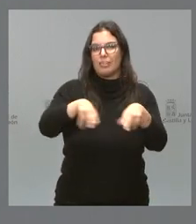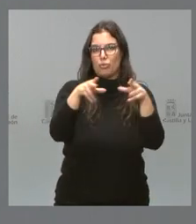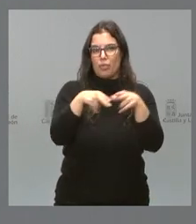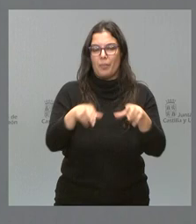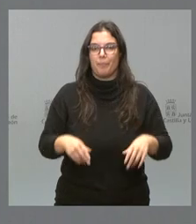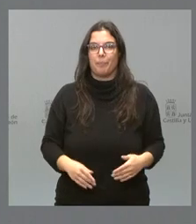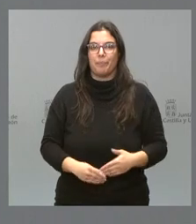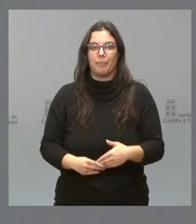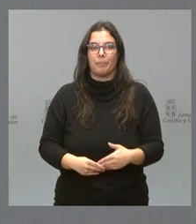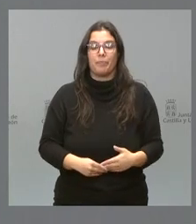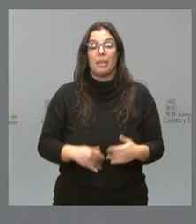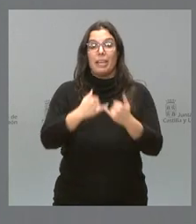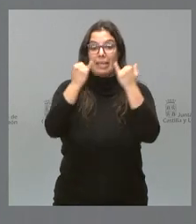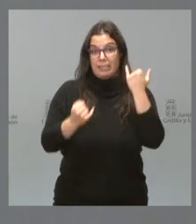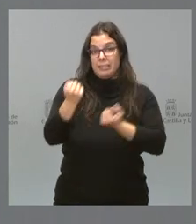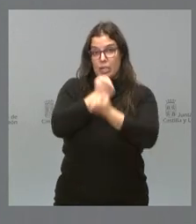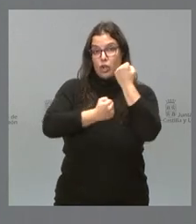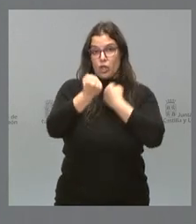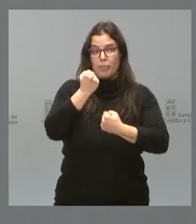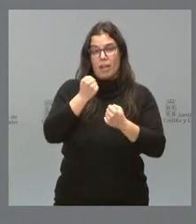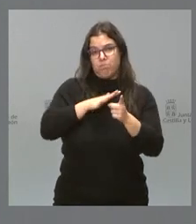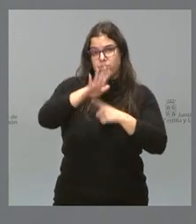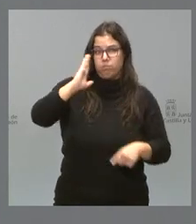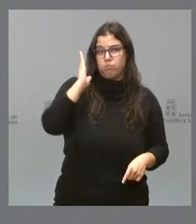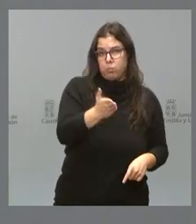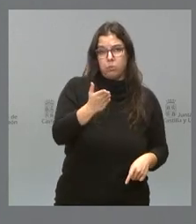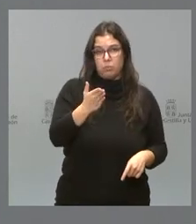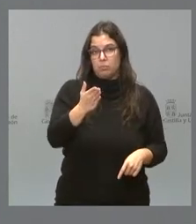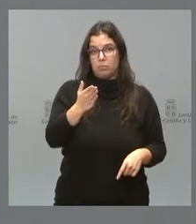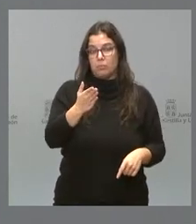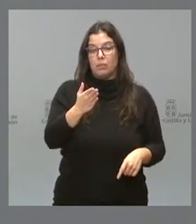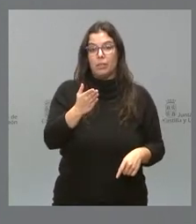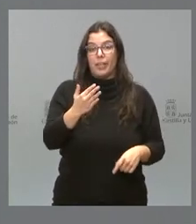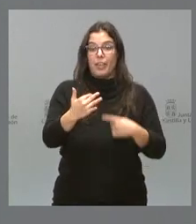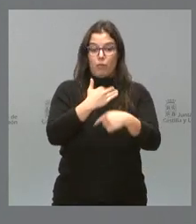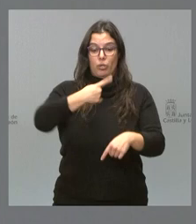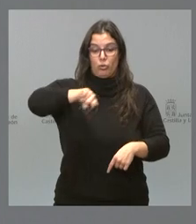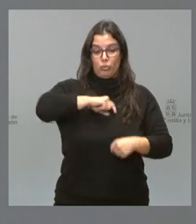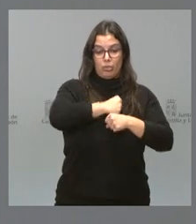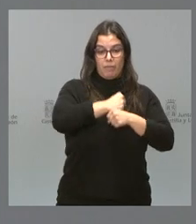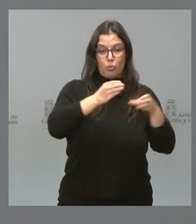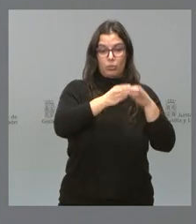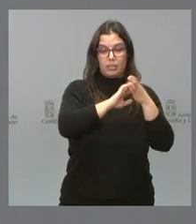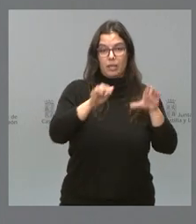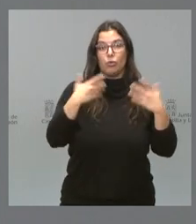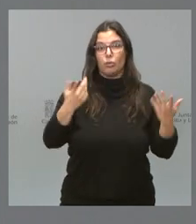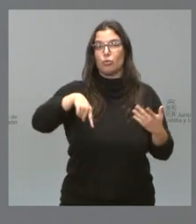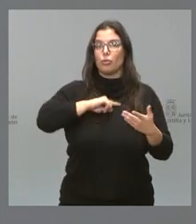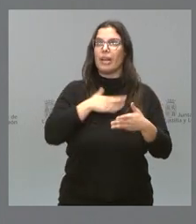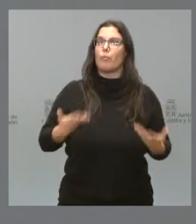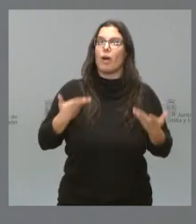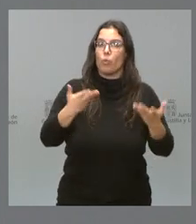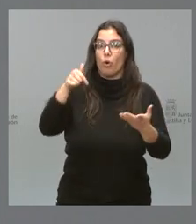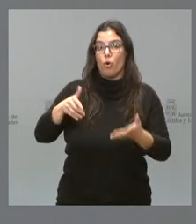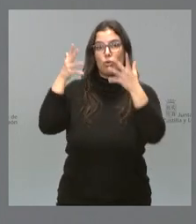la crisis económica pues ha tenido este impacto muy directo en lo que hace la junta de Castilla y león hemos querido ayudar hoy lo hacemos en